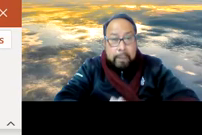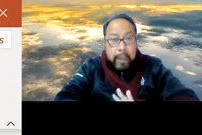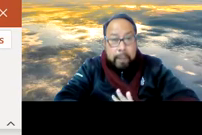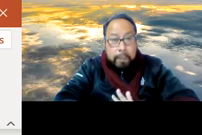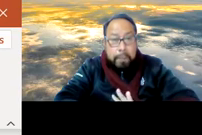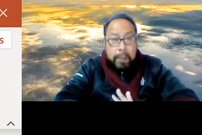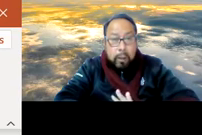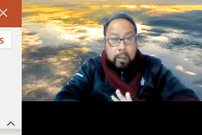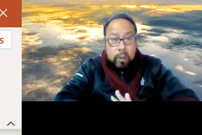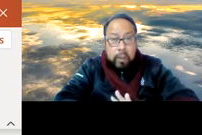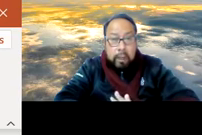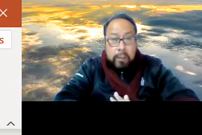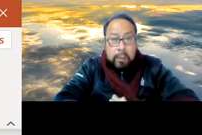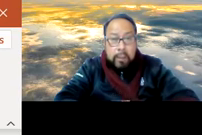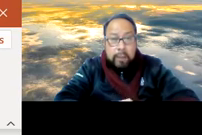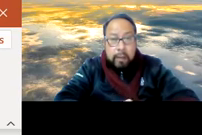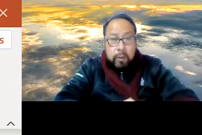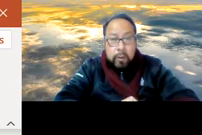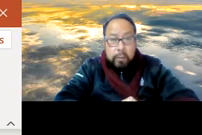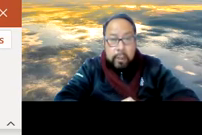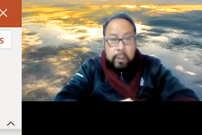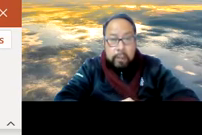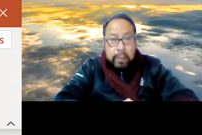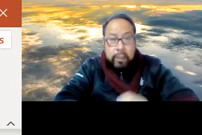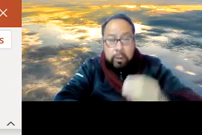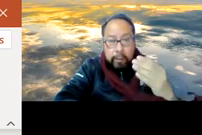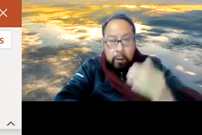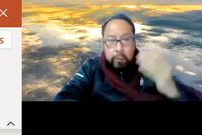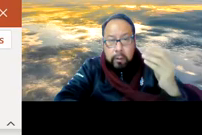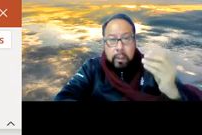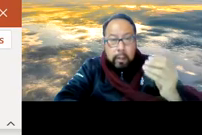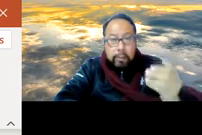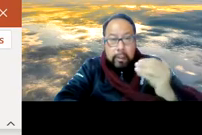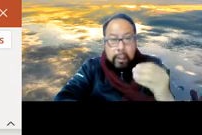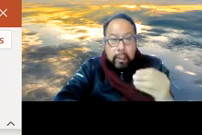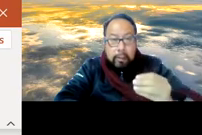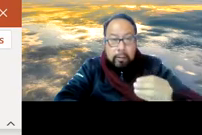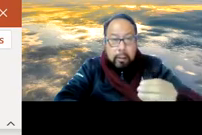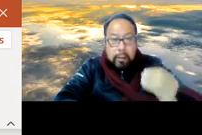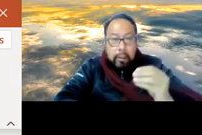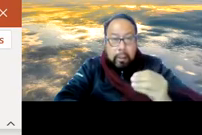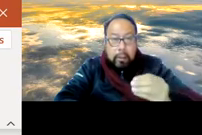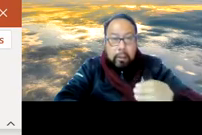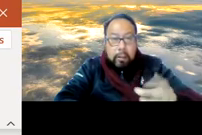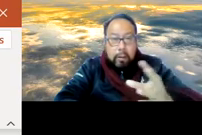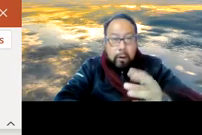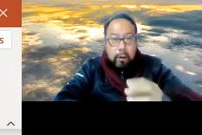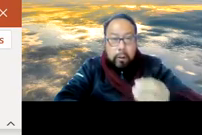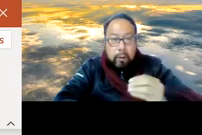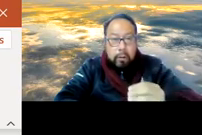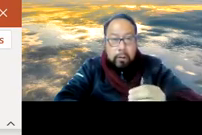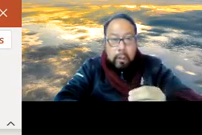¿Para quién va? Para los editores de revistas científicas, revisores, comunidad académica y otra vez a los mismos. Revistas,